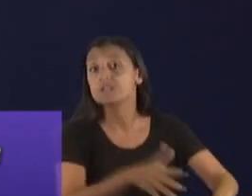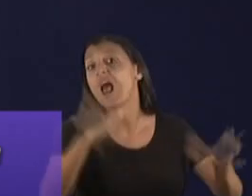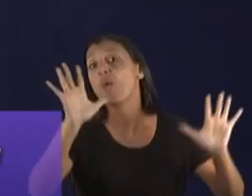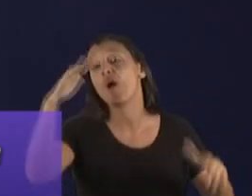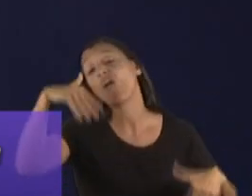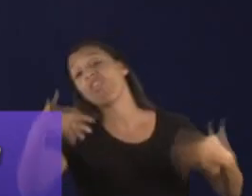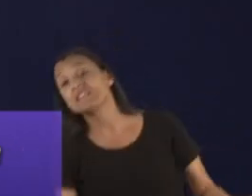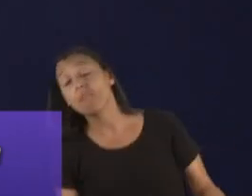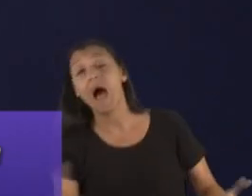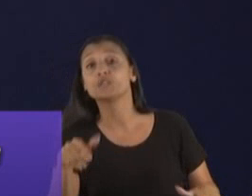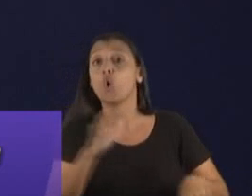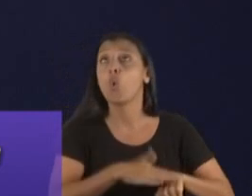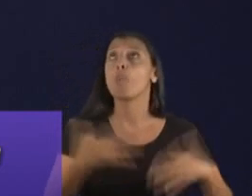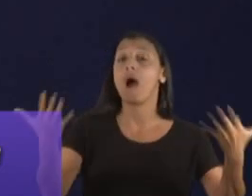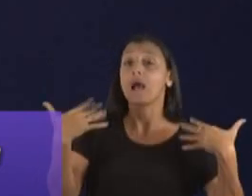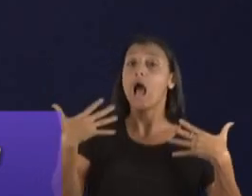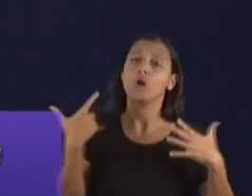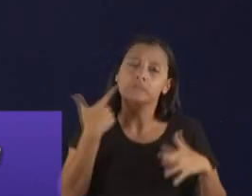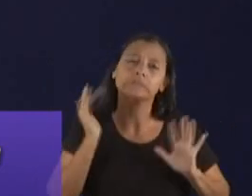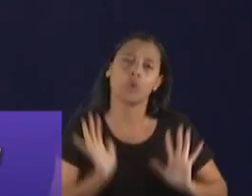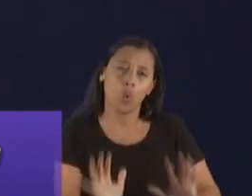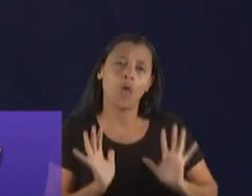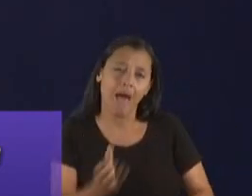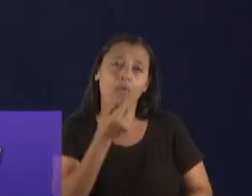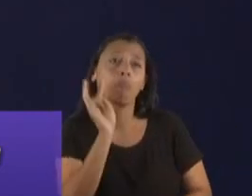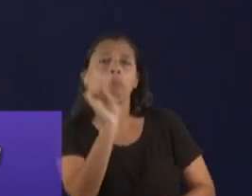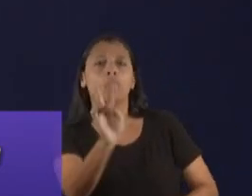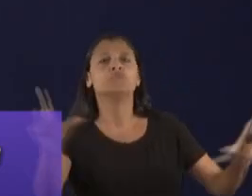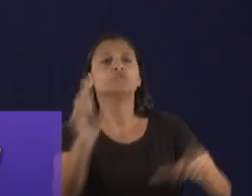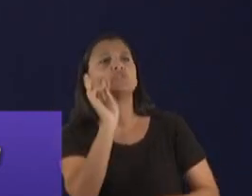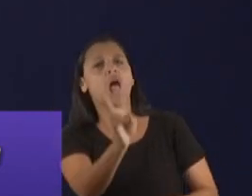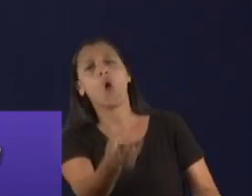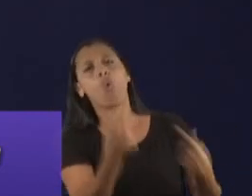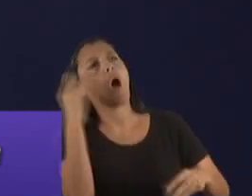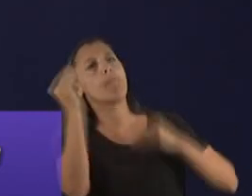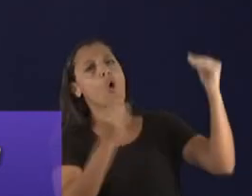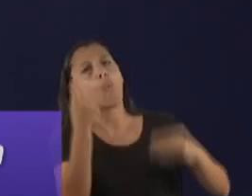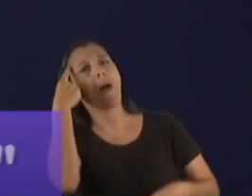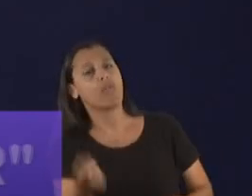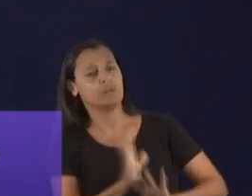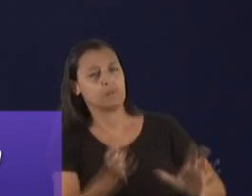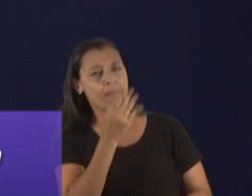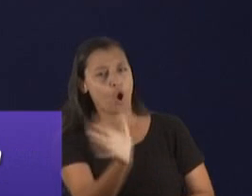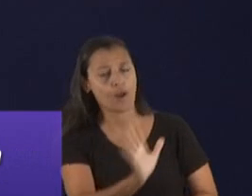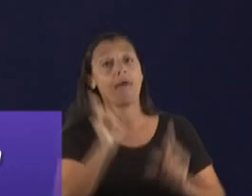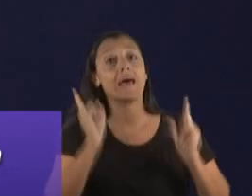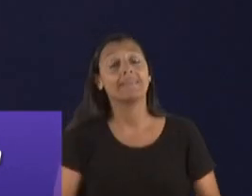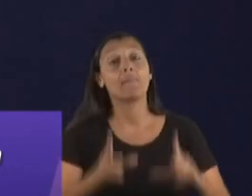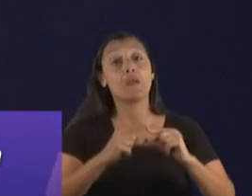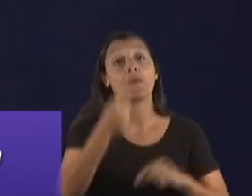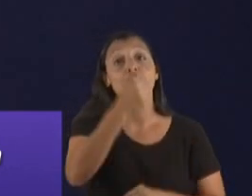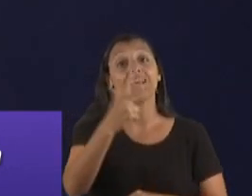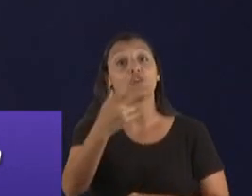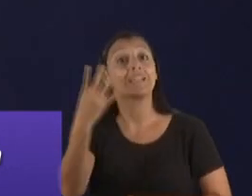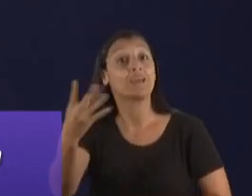estos episodios que después vemos por televisión y que nos generan mucha preocupación y mucha tristeza. La línea 134 es una